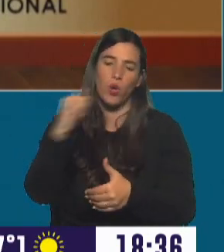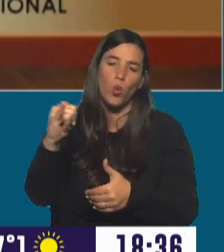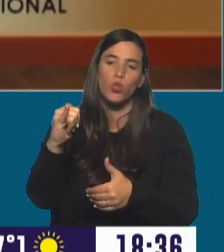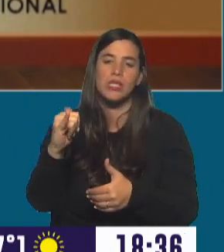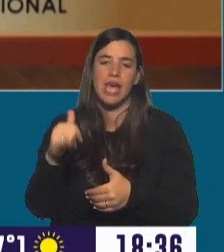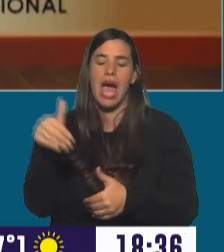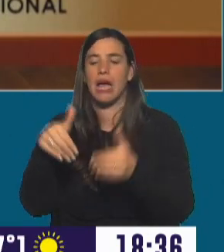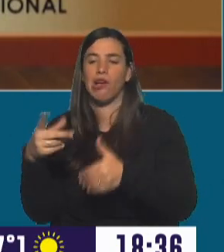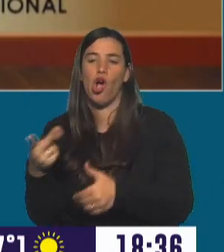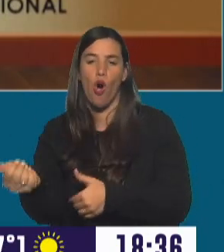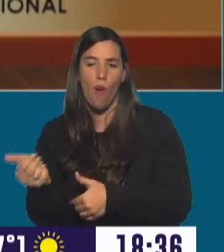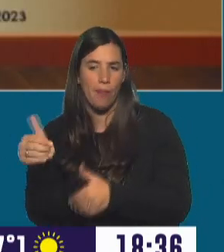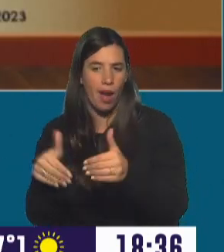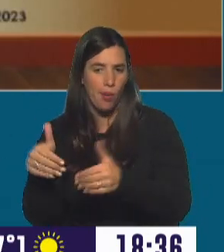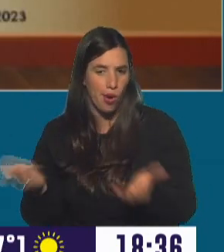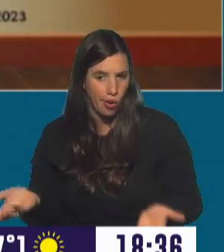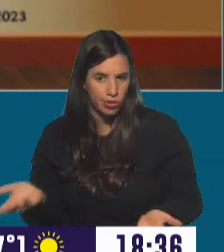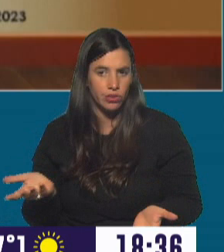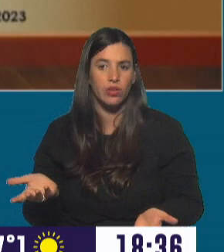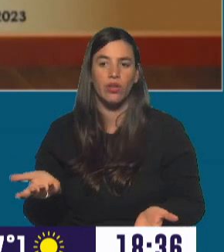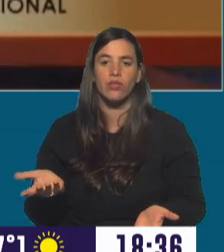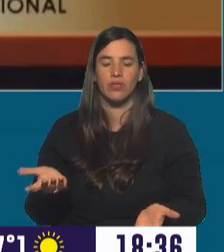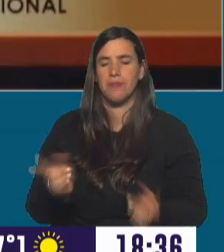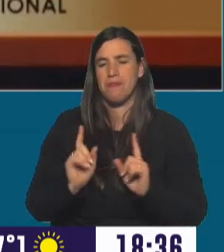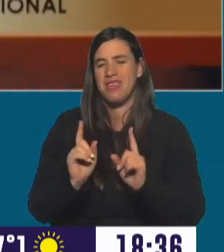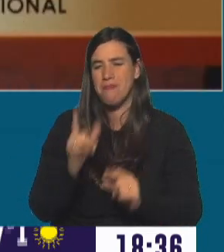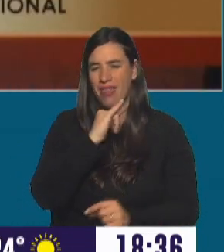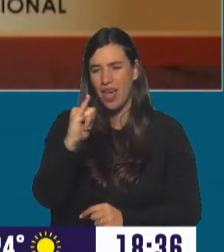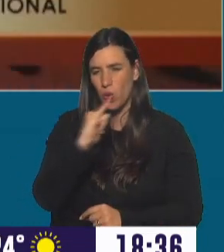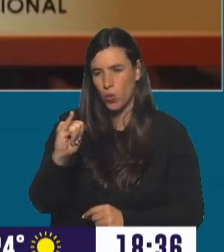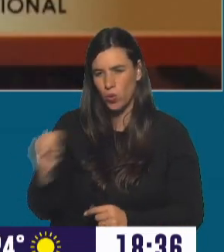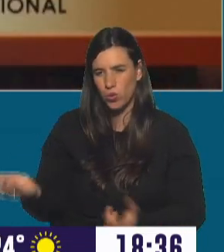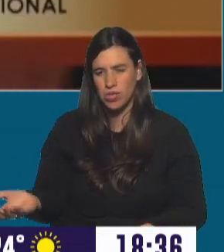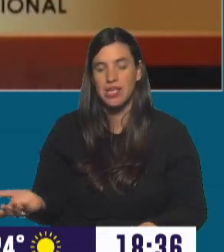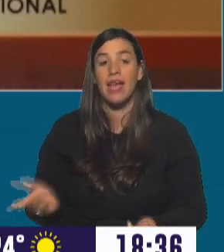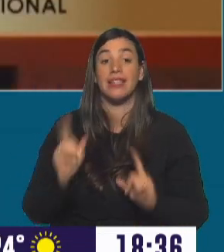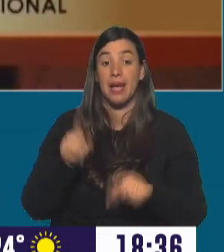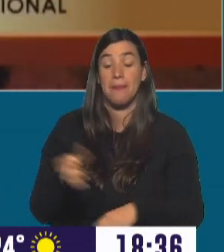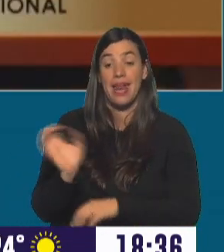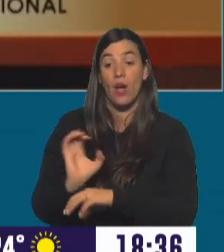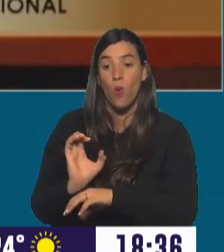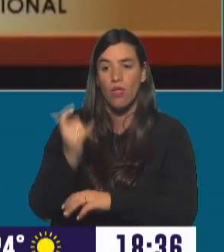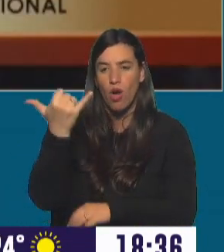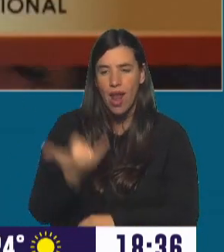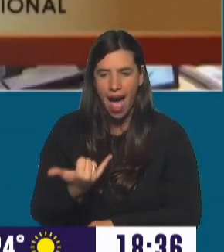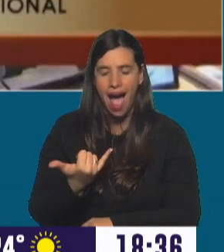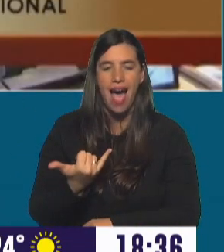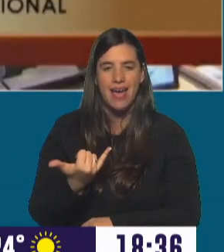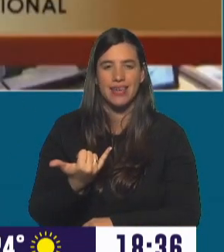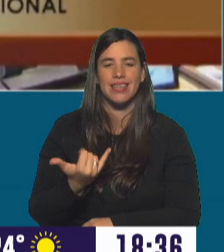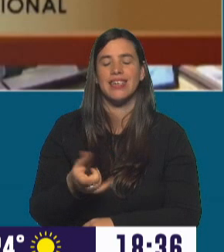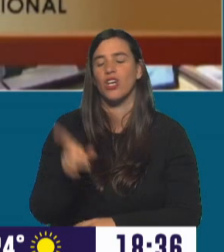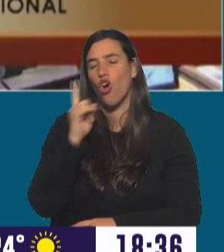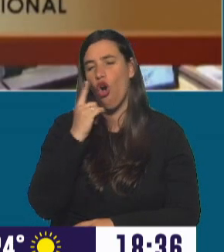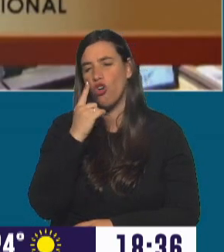tanto desde el oficialismo como desde la oposición. Que mirar también que en Ecuador existe lo que se conoce como muerte cruzada, por